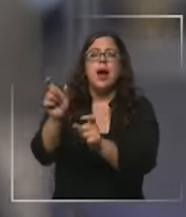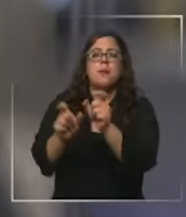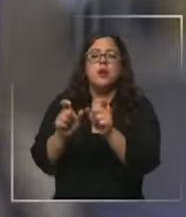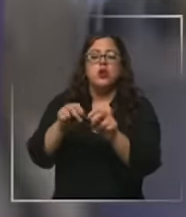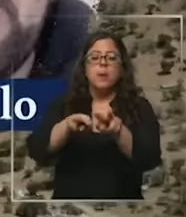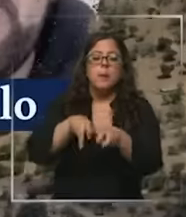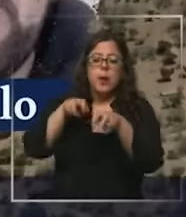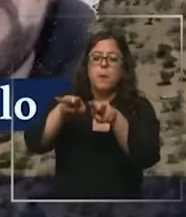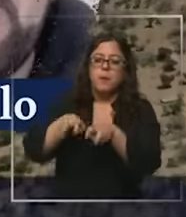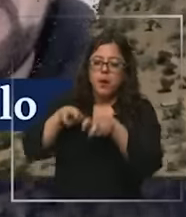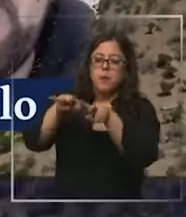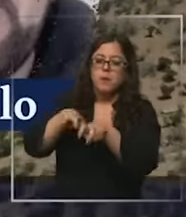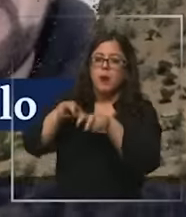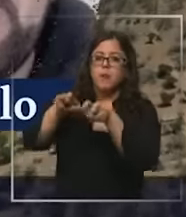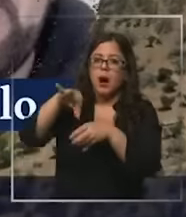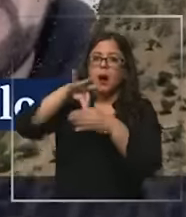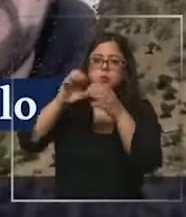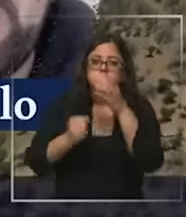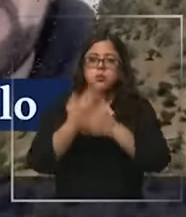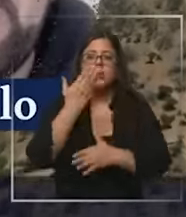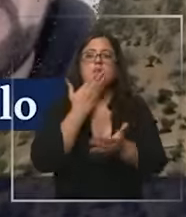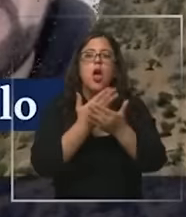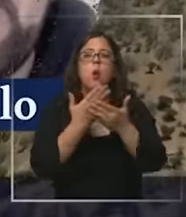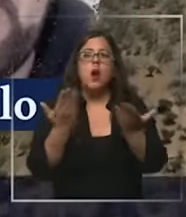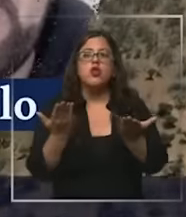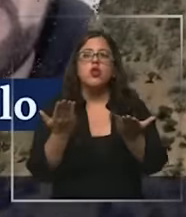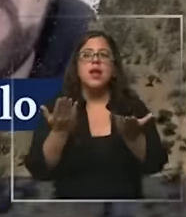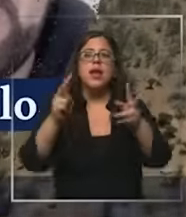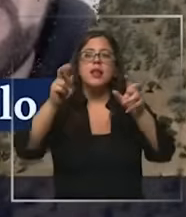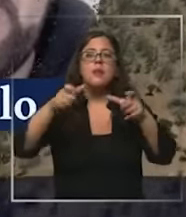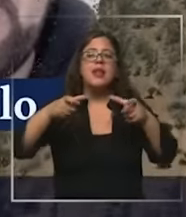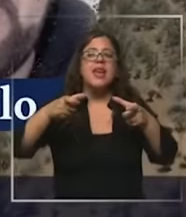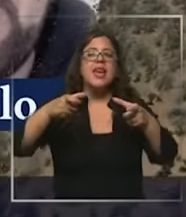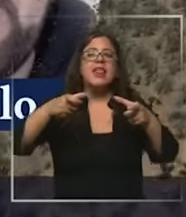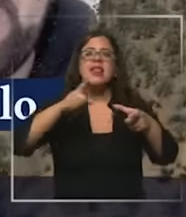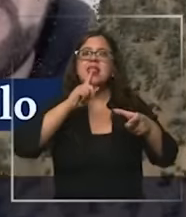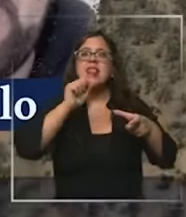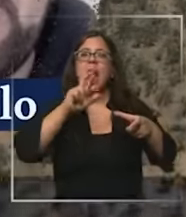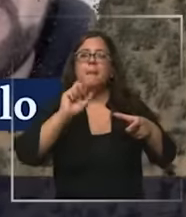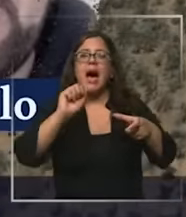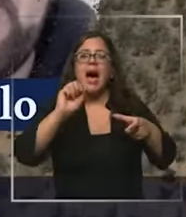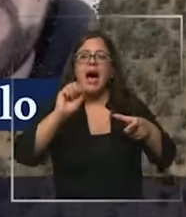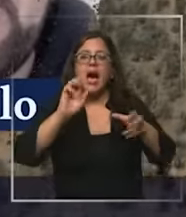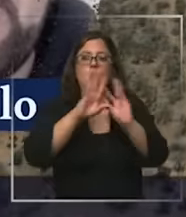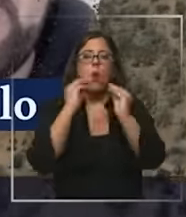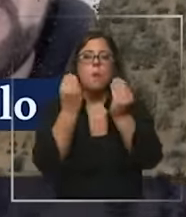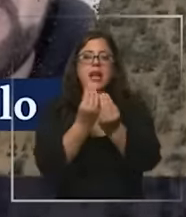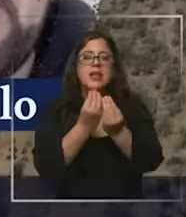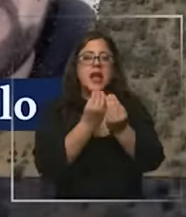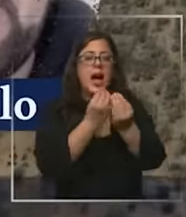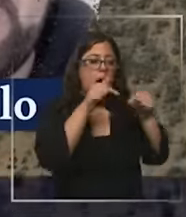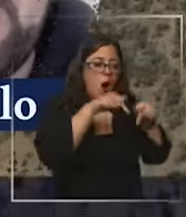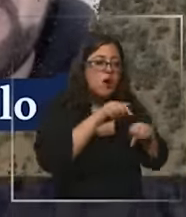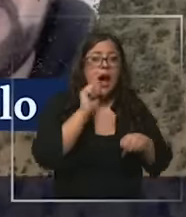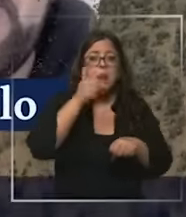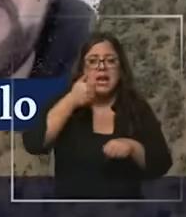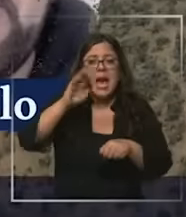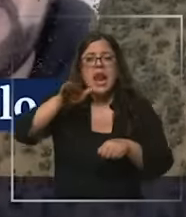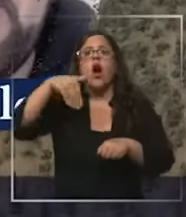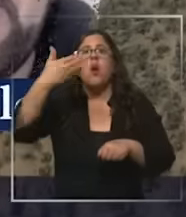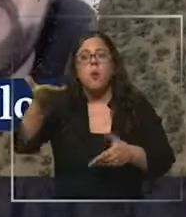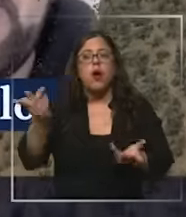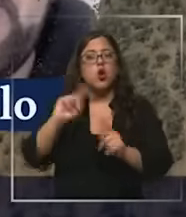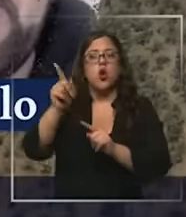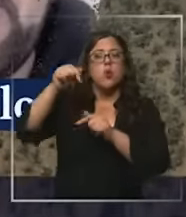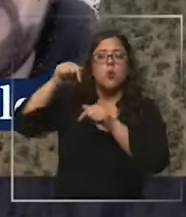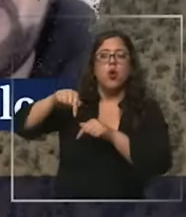las siembras. ¿Cuándo van a empezar a echarle una tapa entera? Ahora, bo. ¿Mañana pasado? No, porque hoy